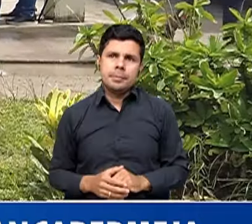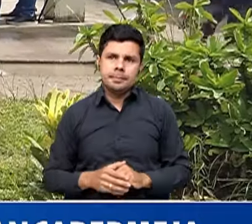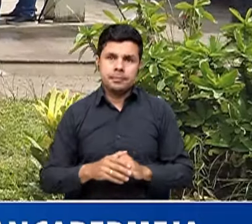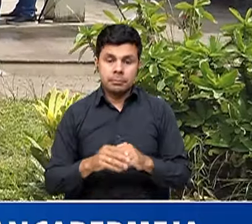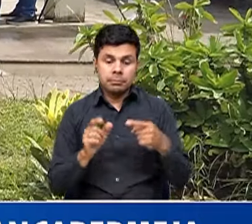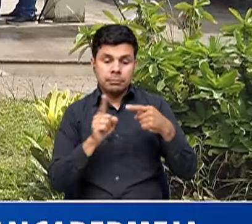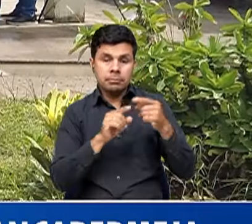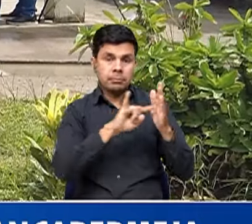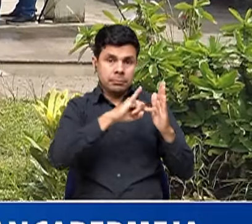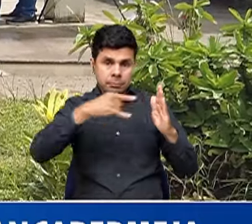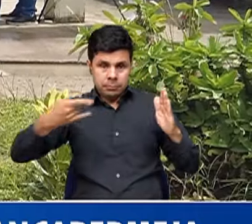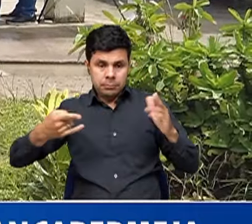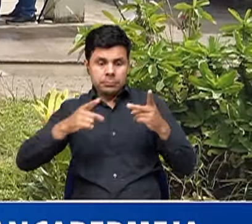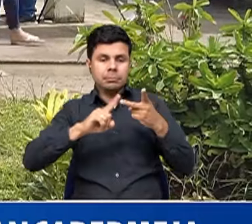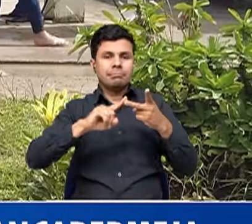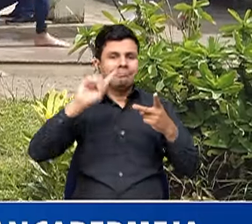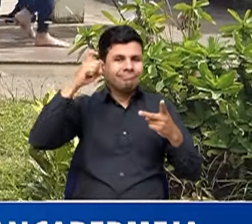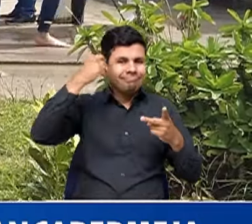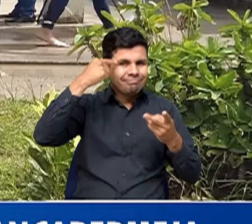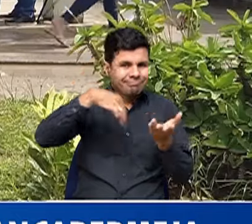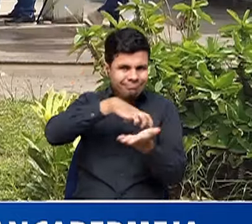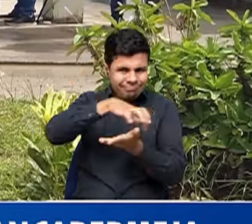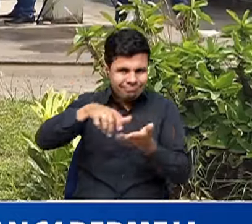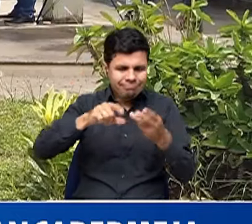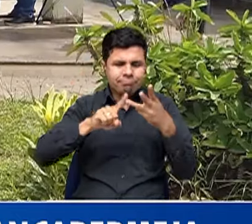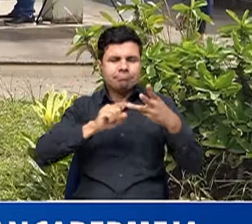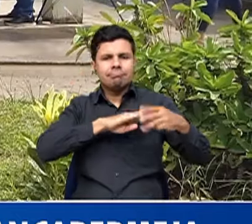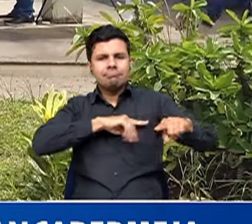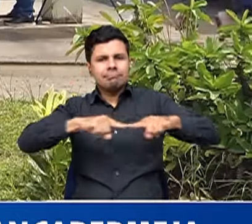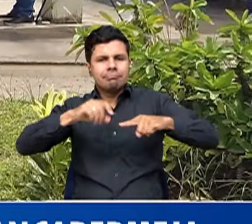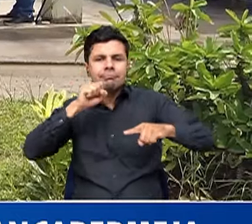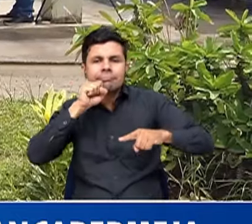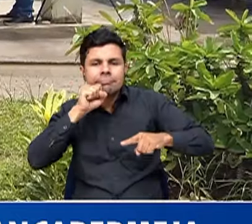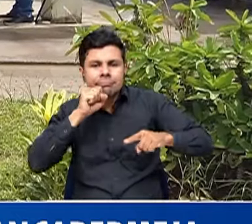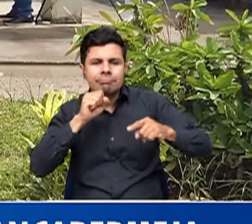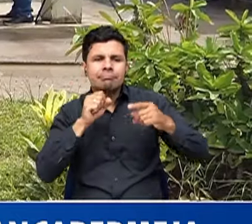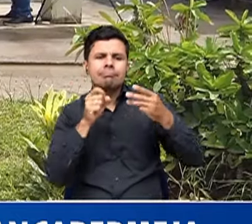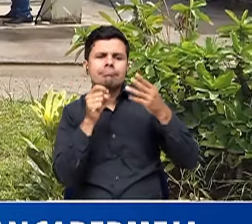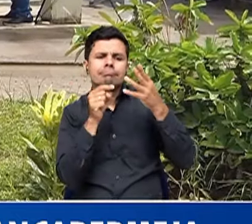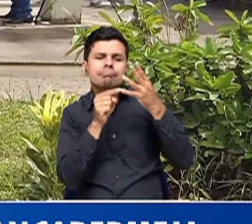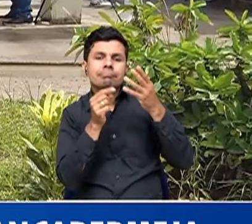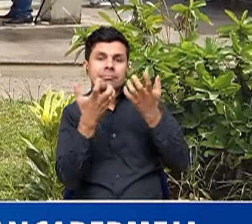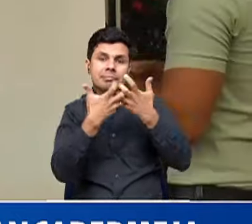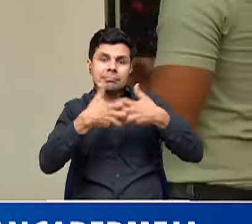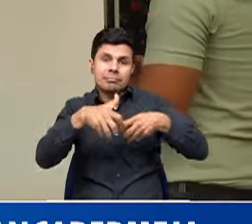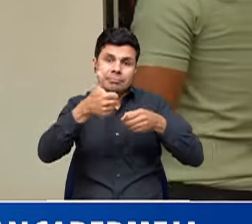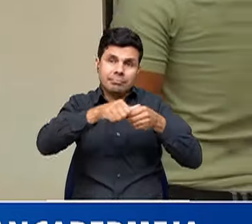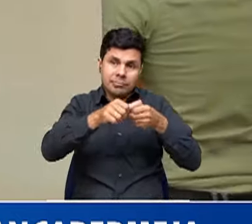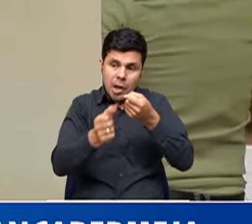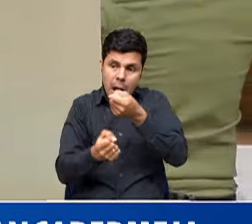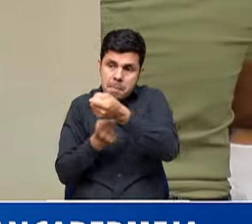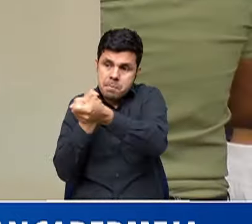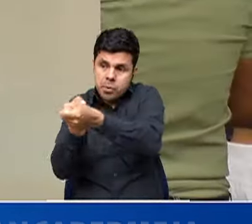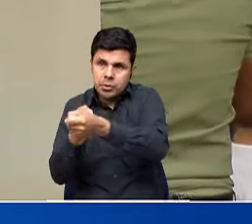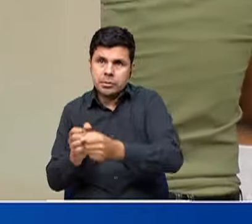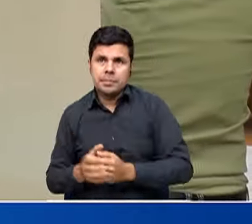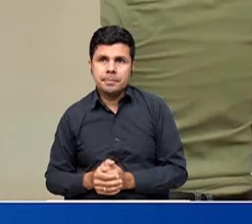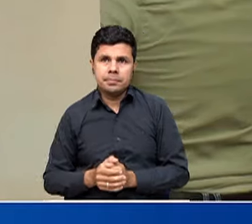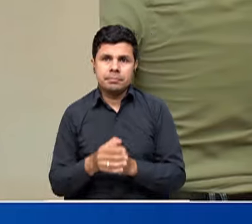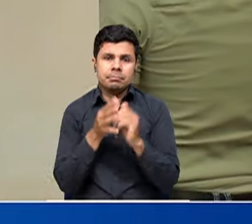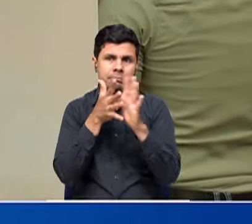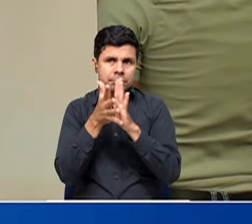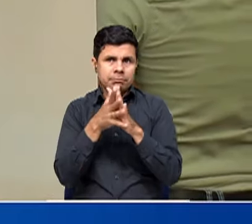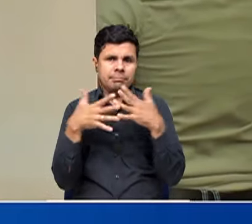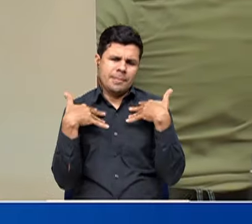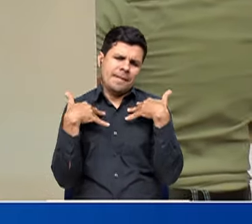las UTS con la Gobernación de Santander, la Alcaldía de Barranca Bermeja y la participación importante de Ecopetrol. Muy complacidos, muy felices de estar